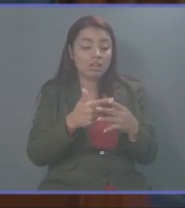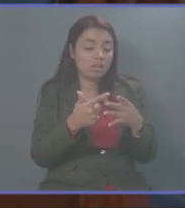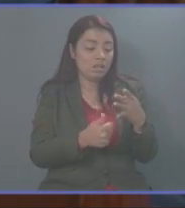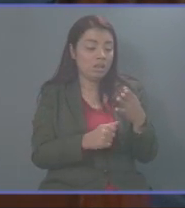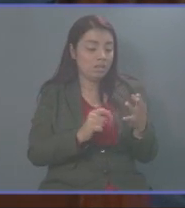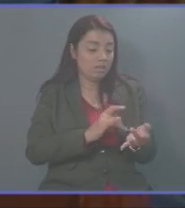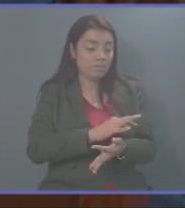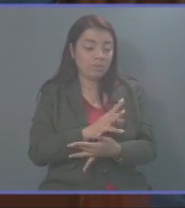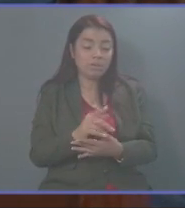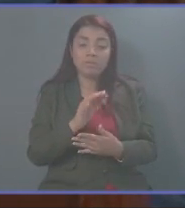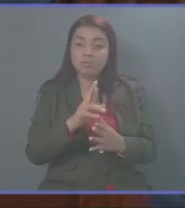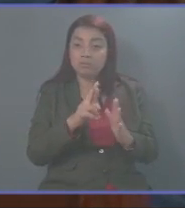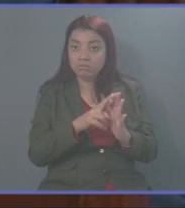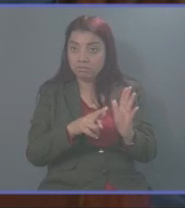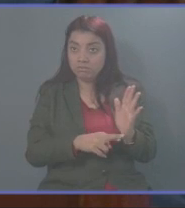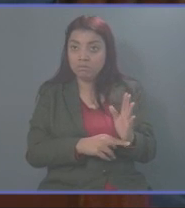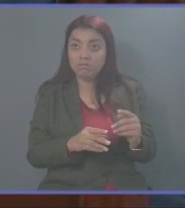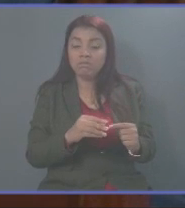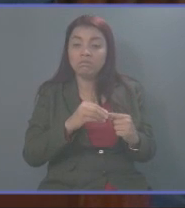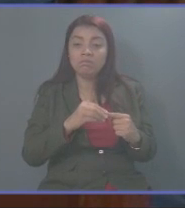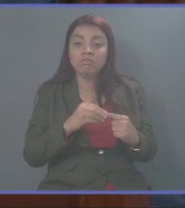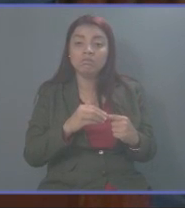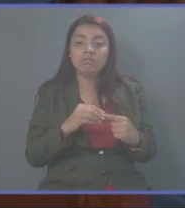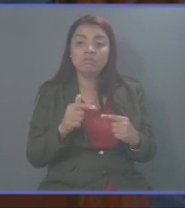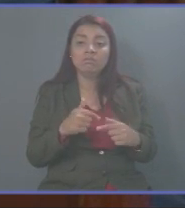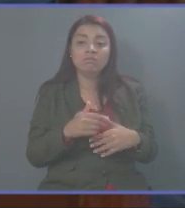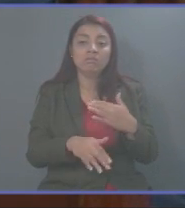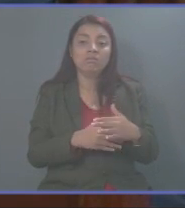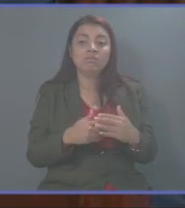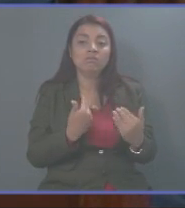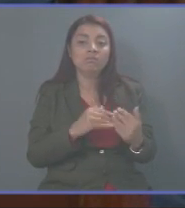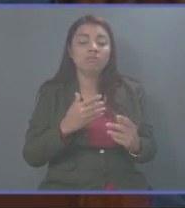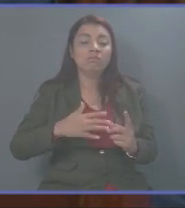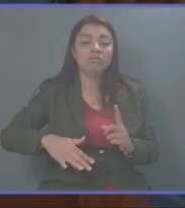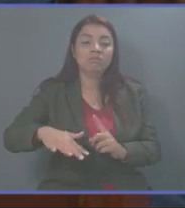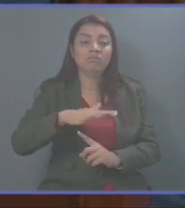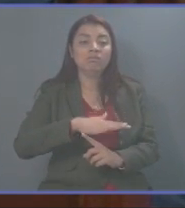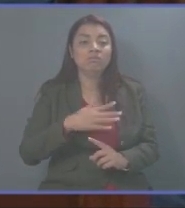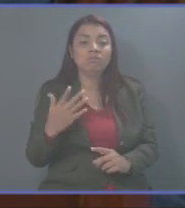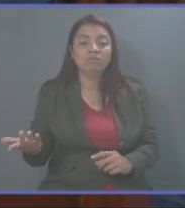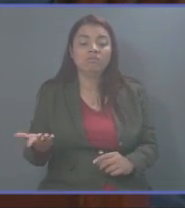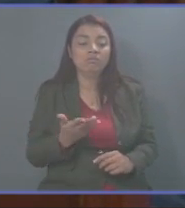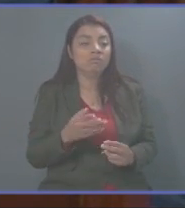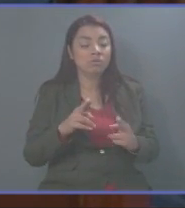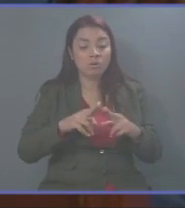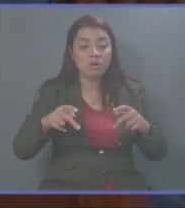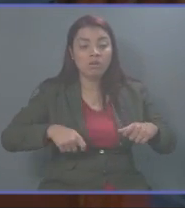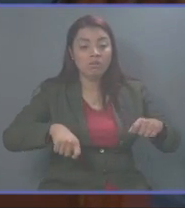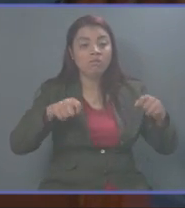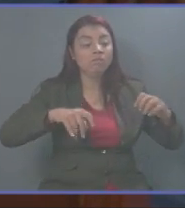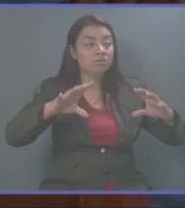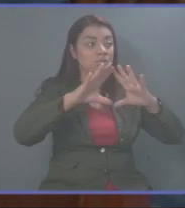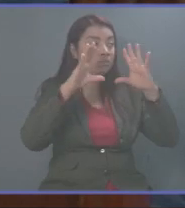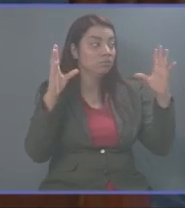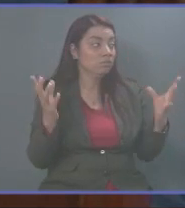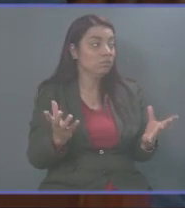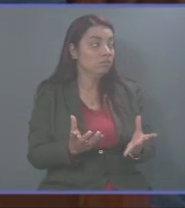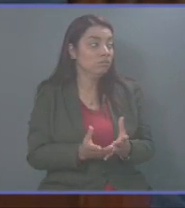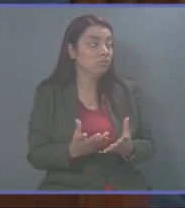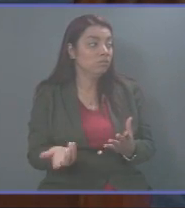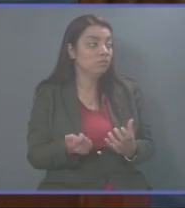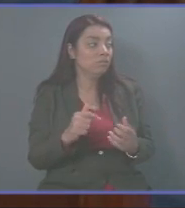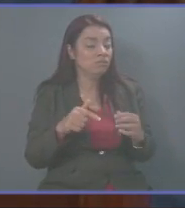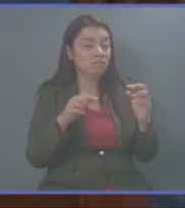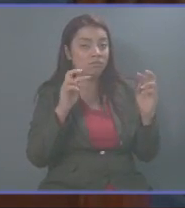Ambiente, el Reglamento Especial en materia de sustancias, residuos y desechos peligrosos y convenios internacionales suscritos sobre